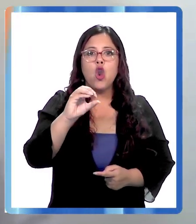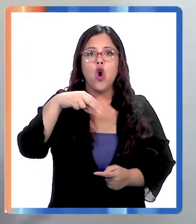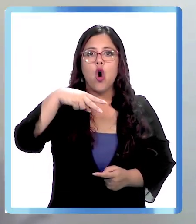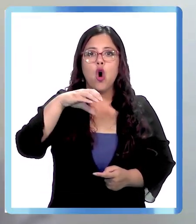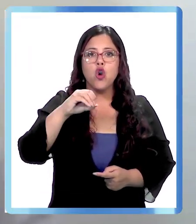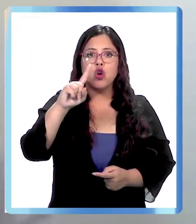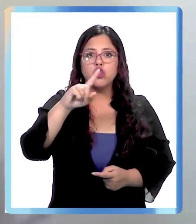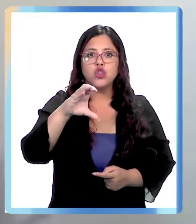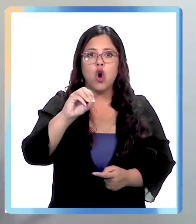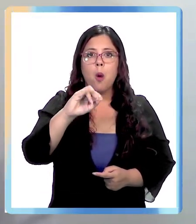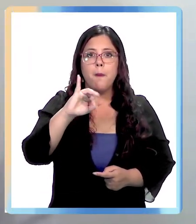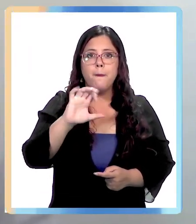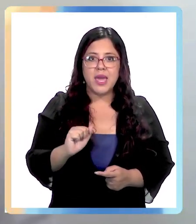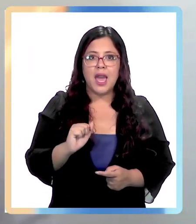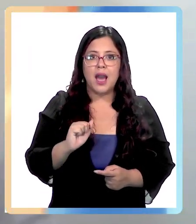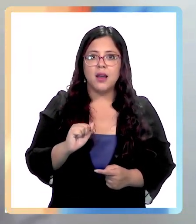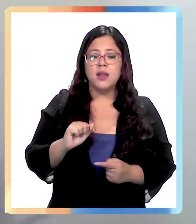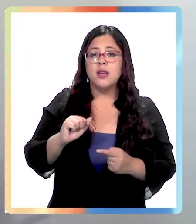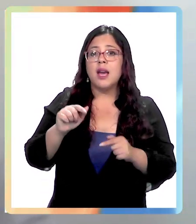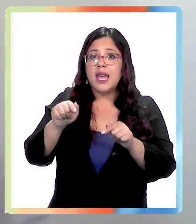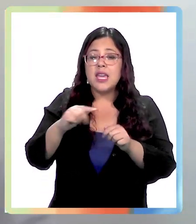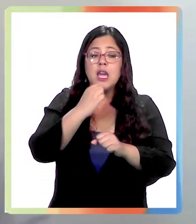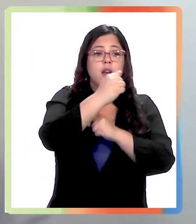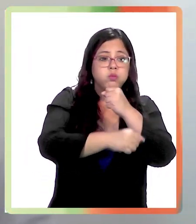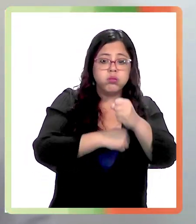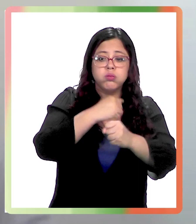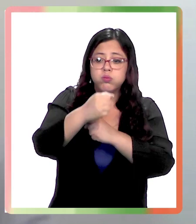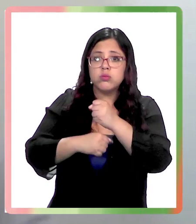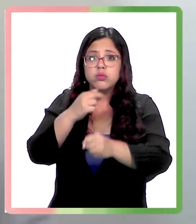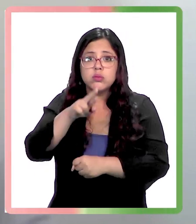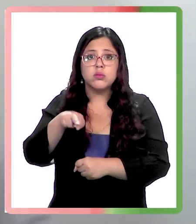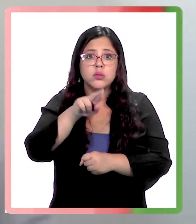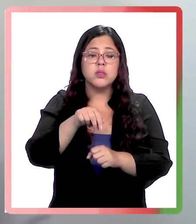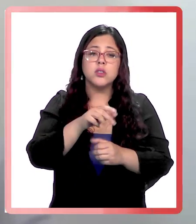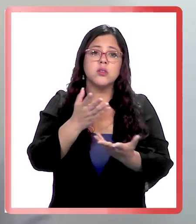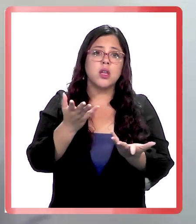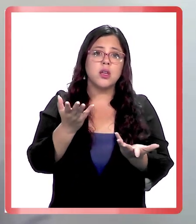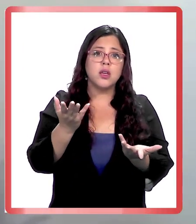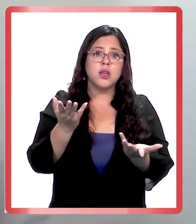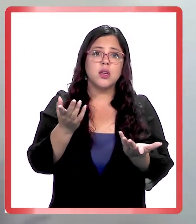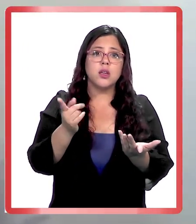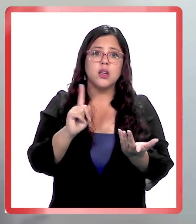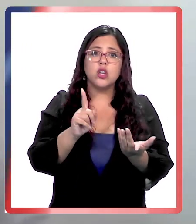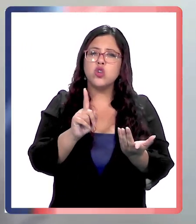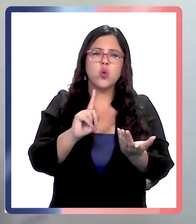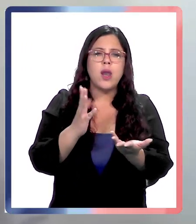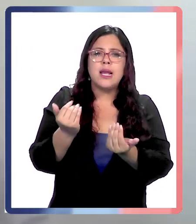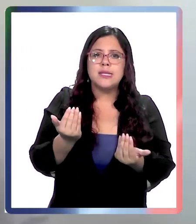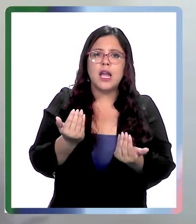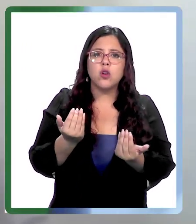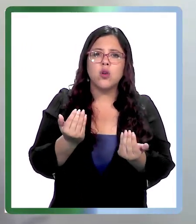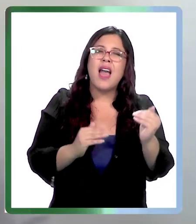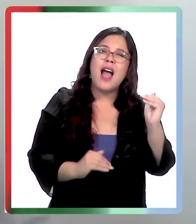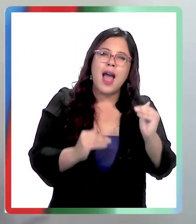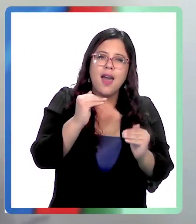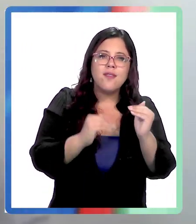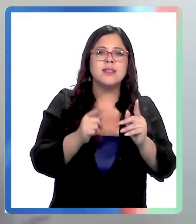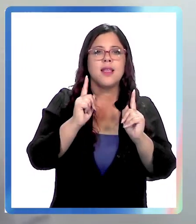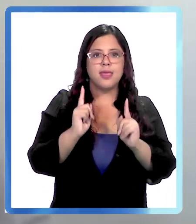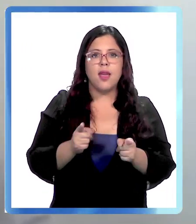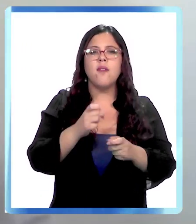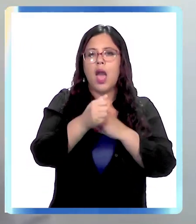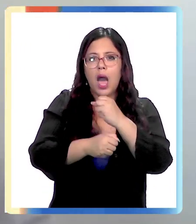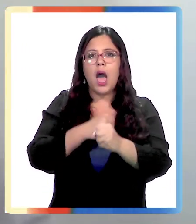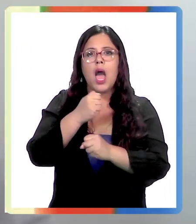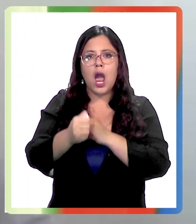frecuencia. Habitualmente no es necesario repetirla todos los años. Es en muy pocos casos en que hay que hacerla